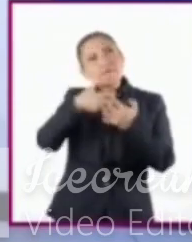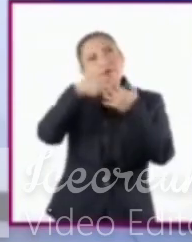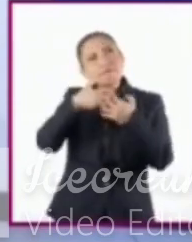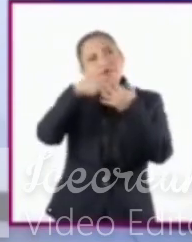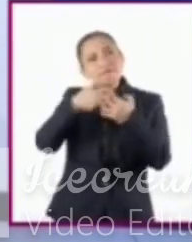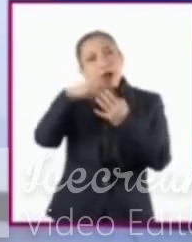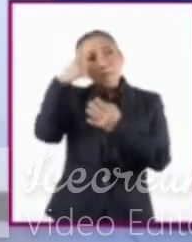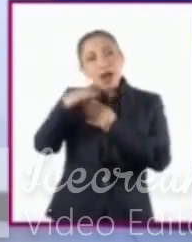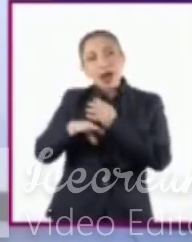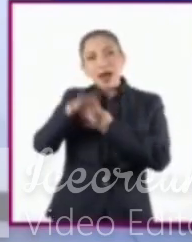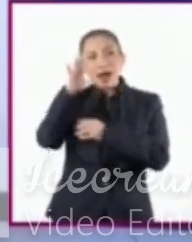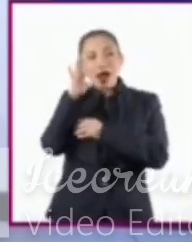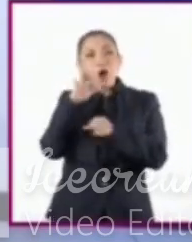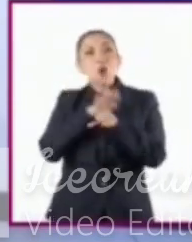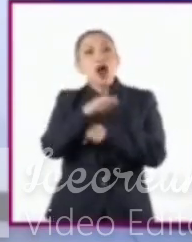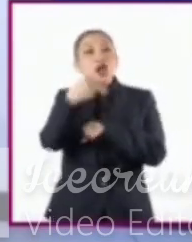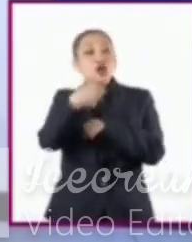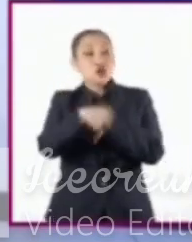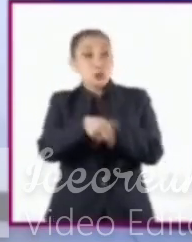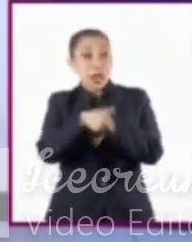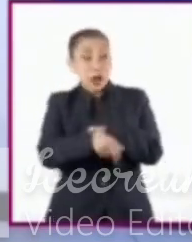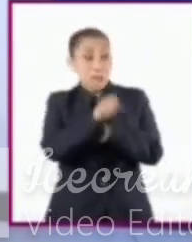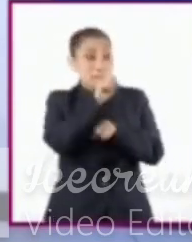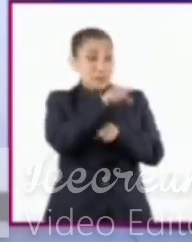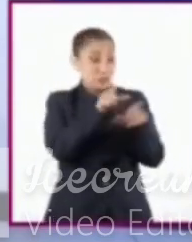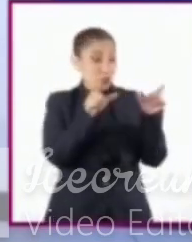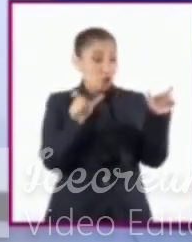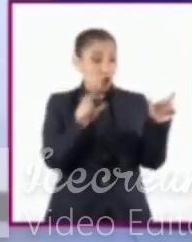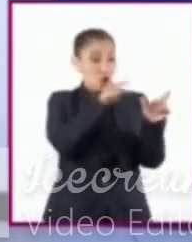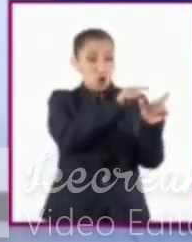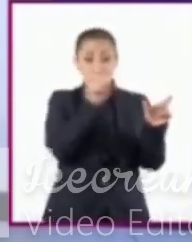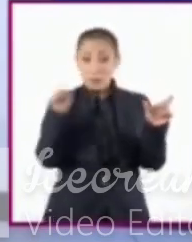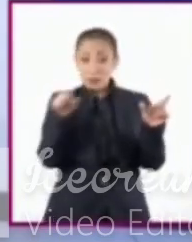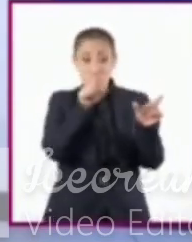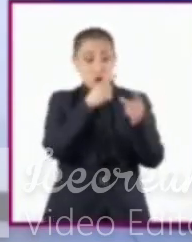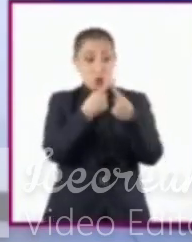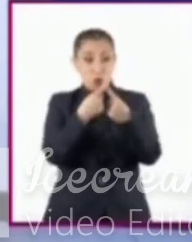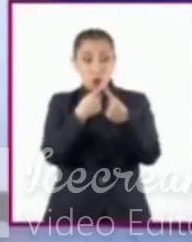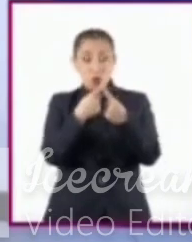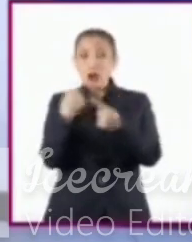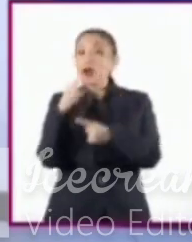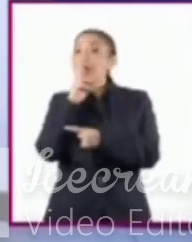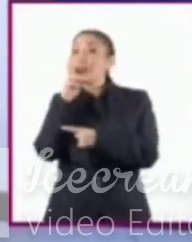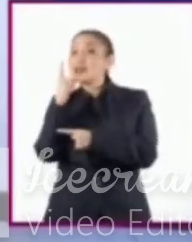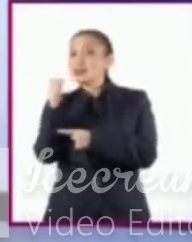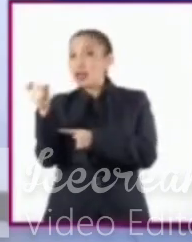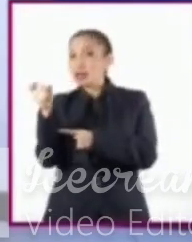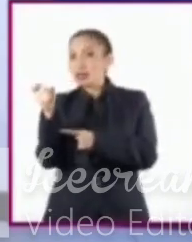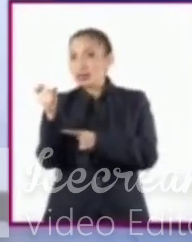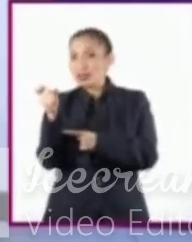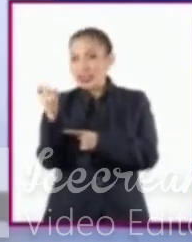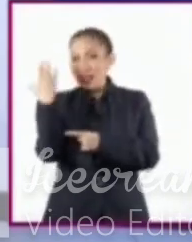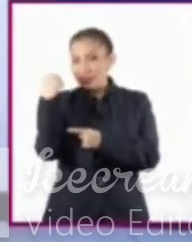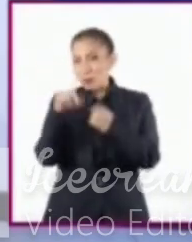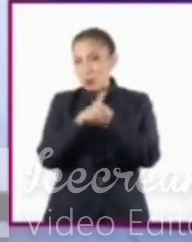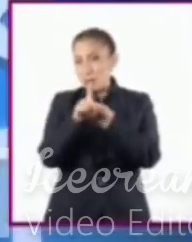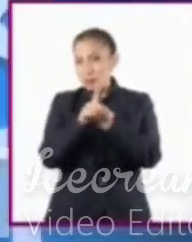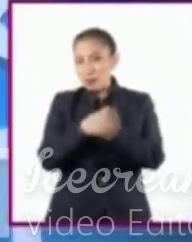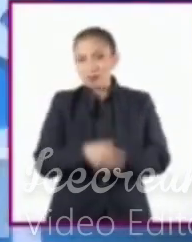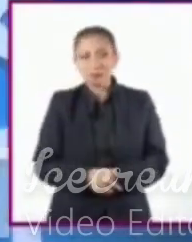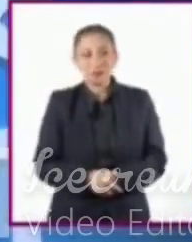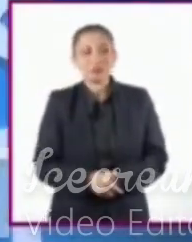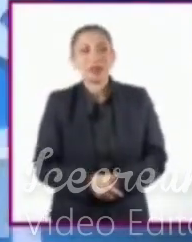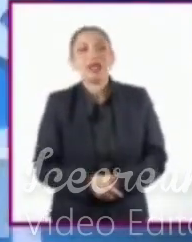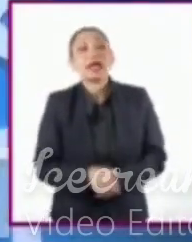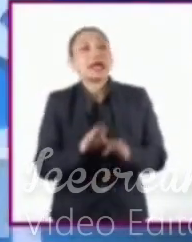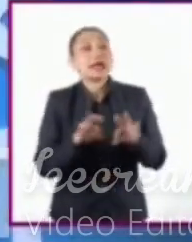para identificar qué número multiplicado por sí mismo da como resultado 100 en la situación problema propuesta.